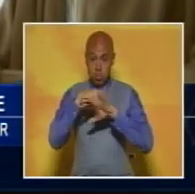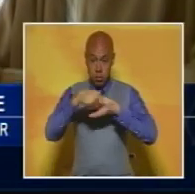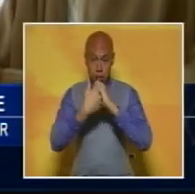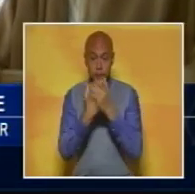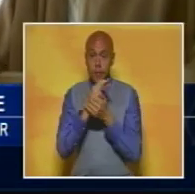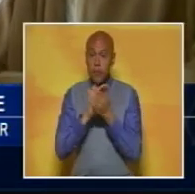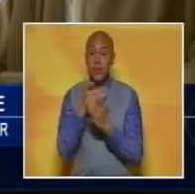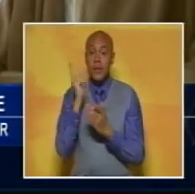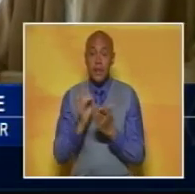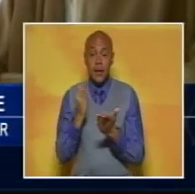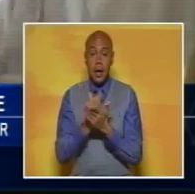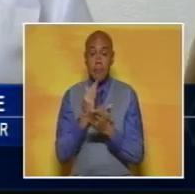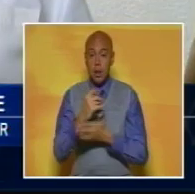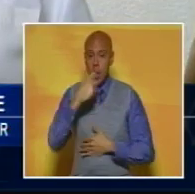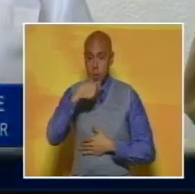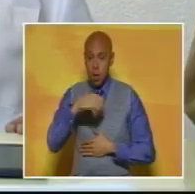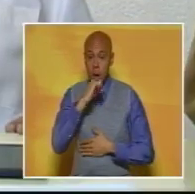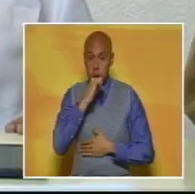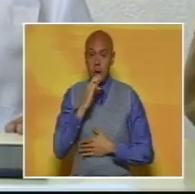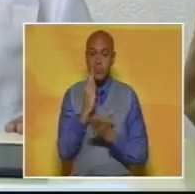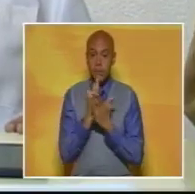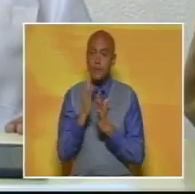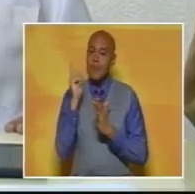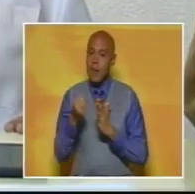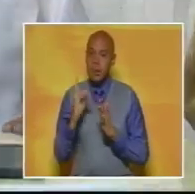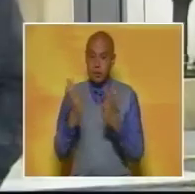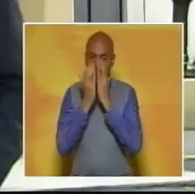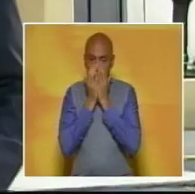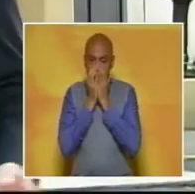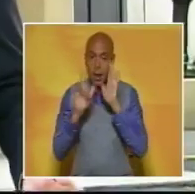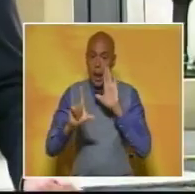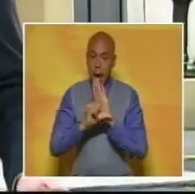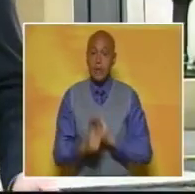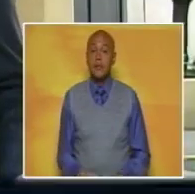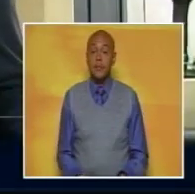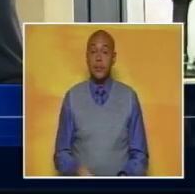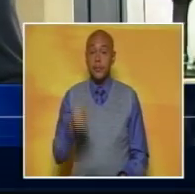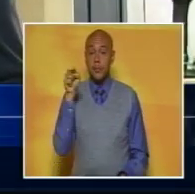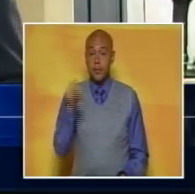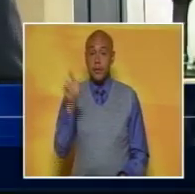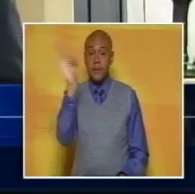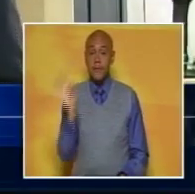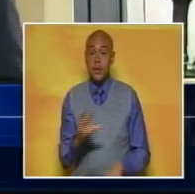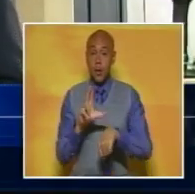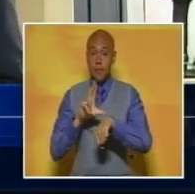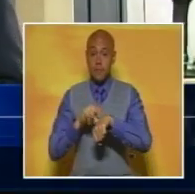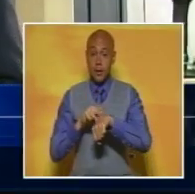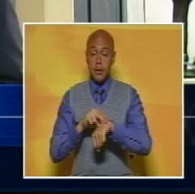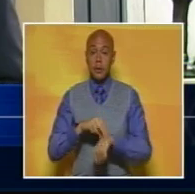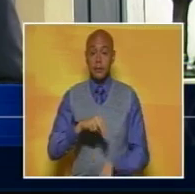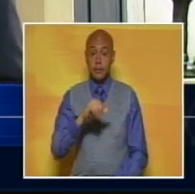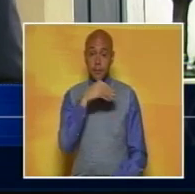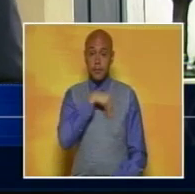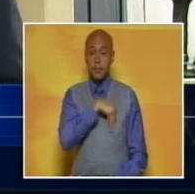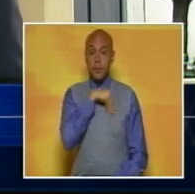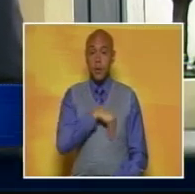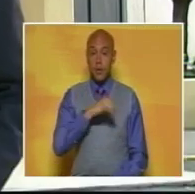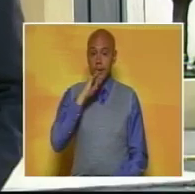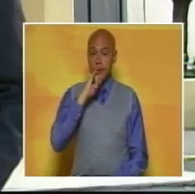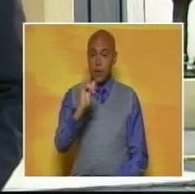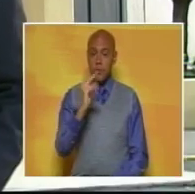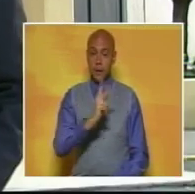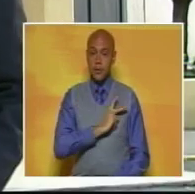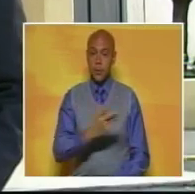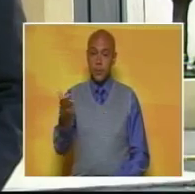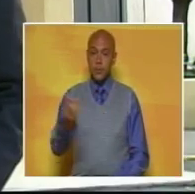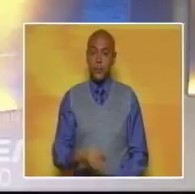cubrirse la boca y la nariz al toser o estornudar. En la sede de la Federación Médica Venezolana, Euclides Sotillo,